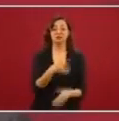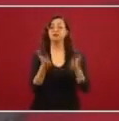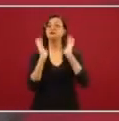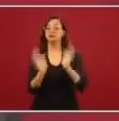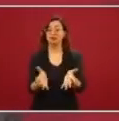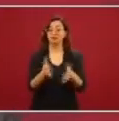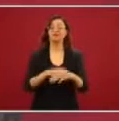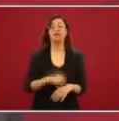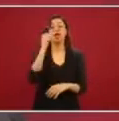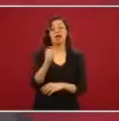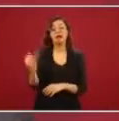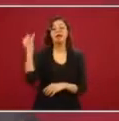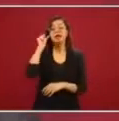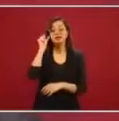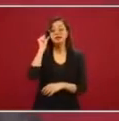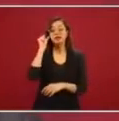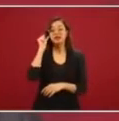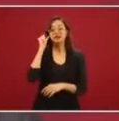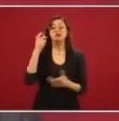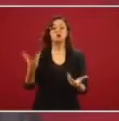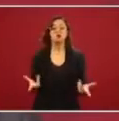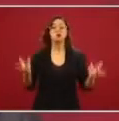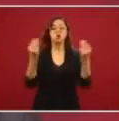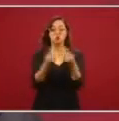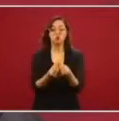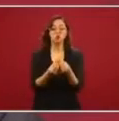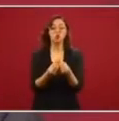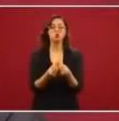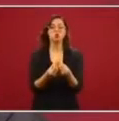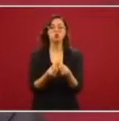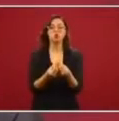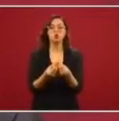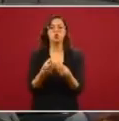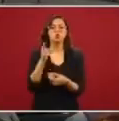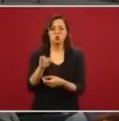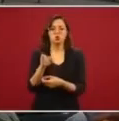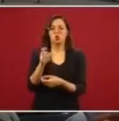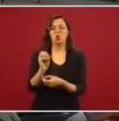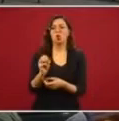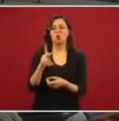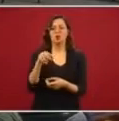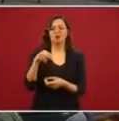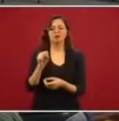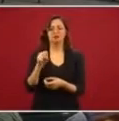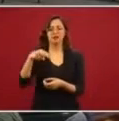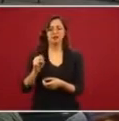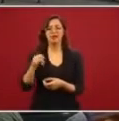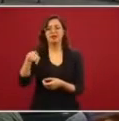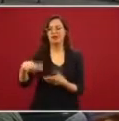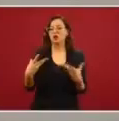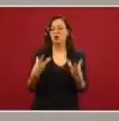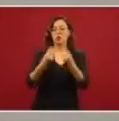ayer que tuvimos el gusto de reunirnos como señalaba el representante de ups o ms nos reunimos